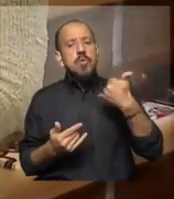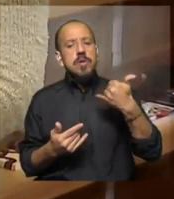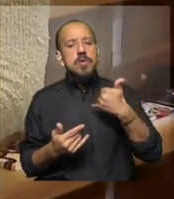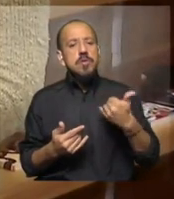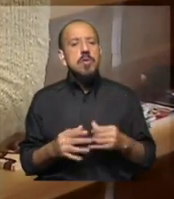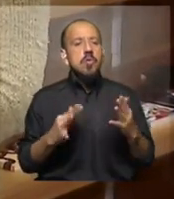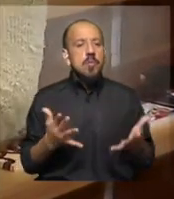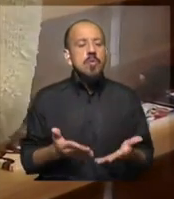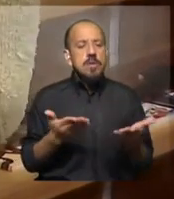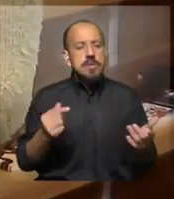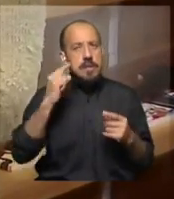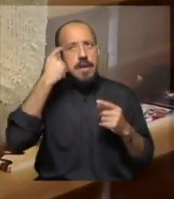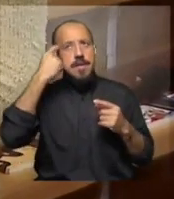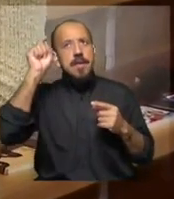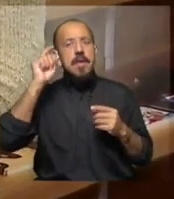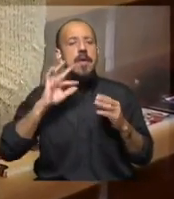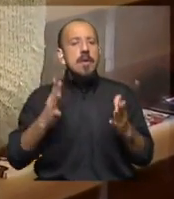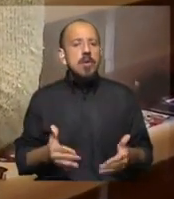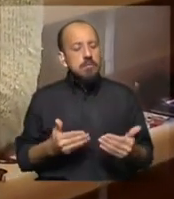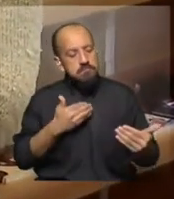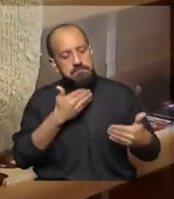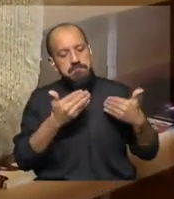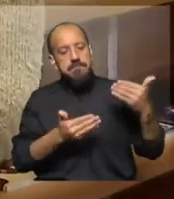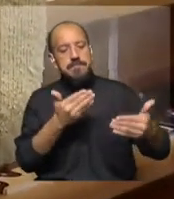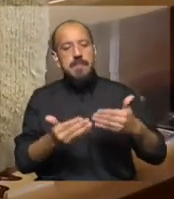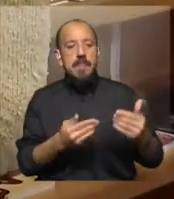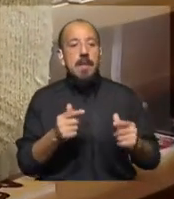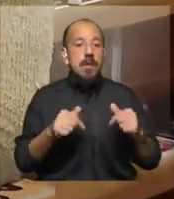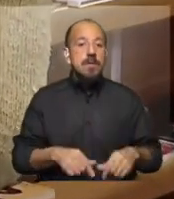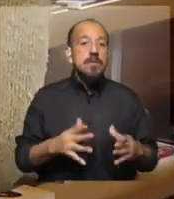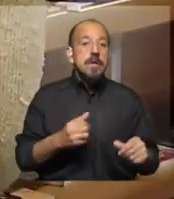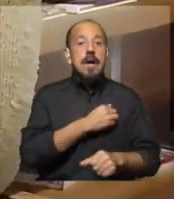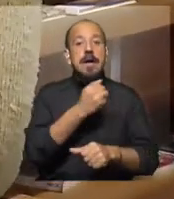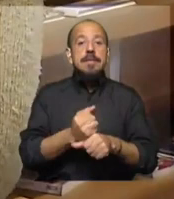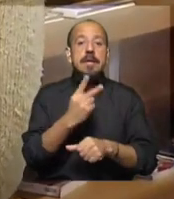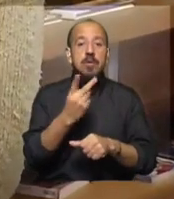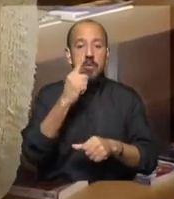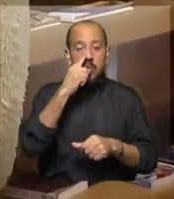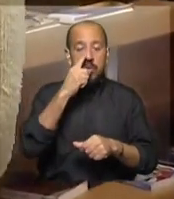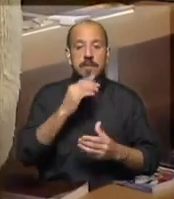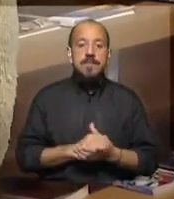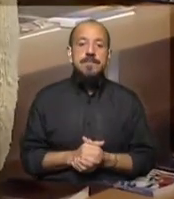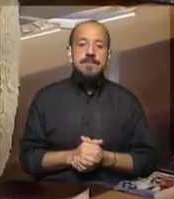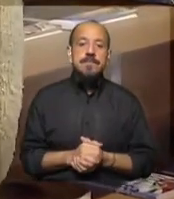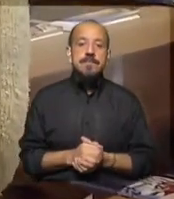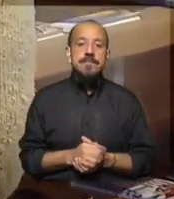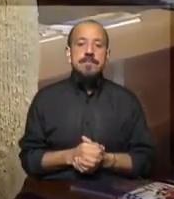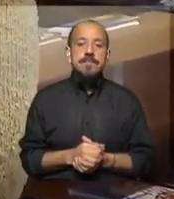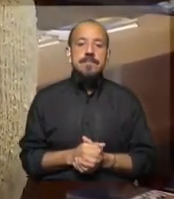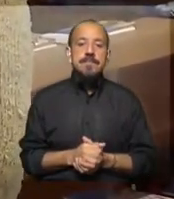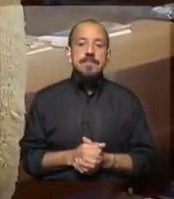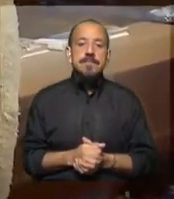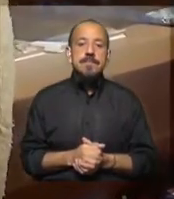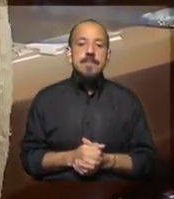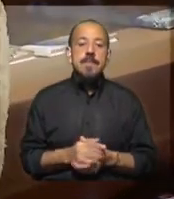Cómo cómo surge la idea y cómo viene transcurriendo hasta hoy y hasta el dos de junio que que continúa bueno para